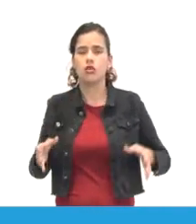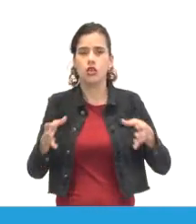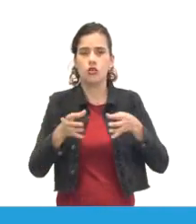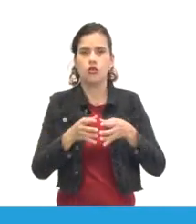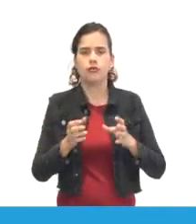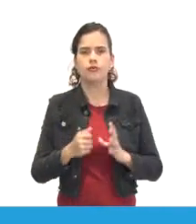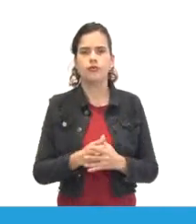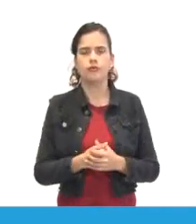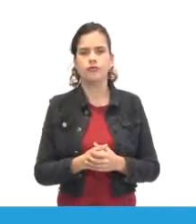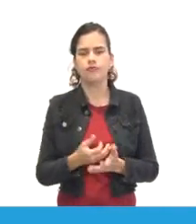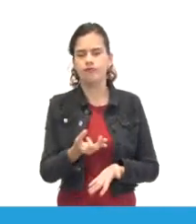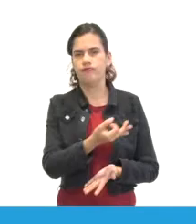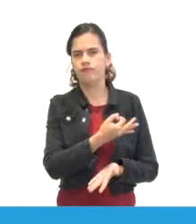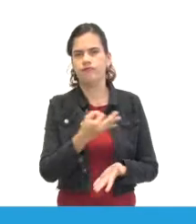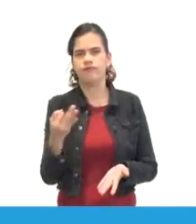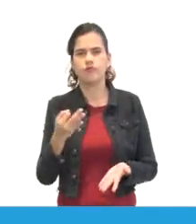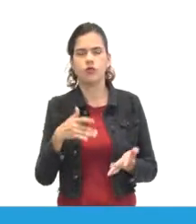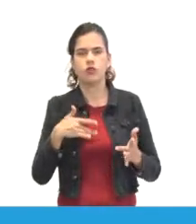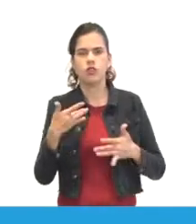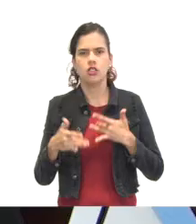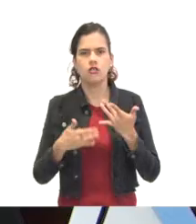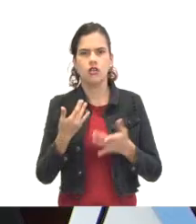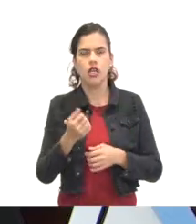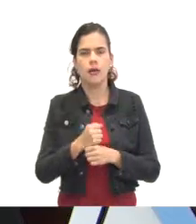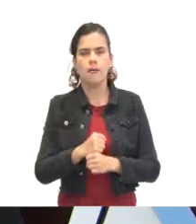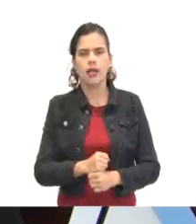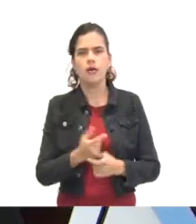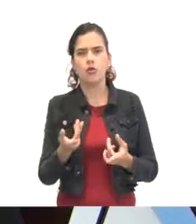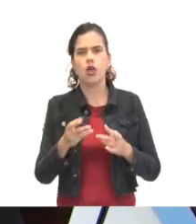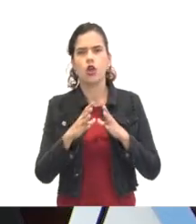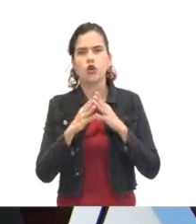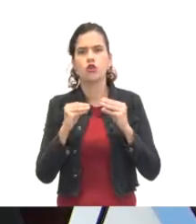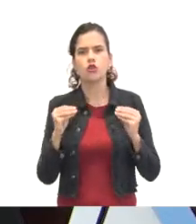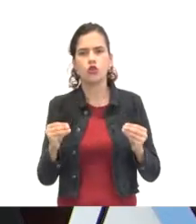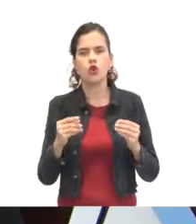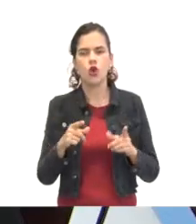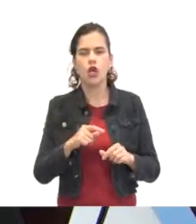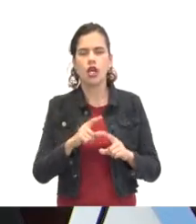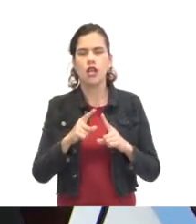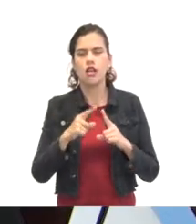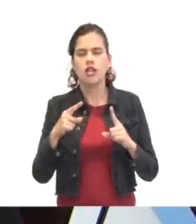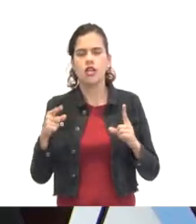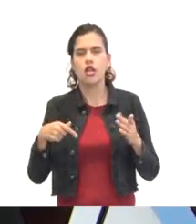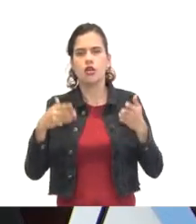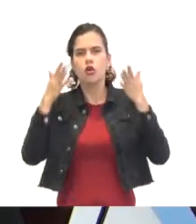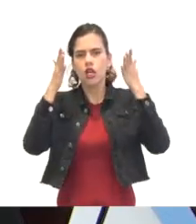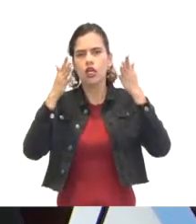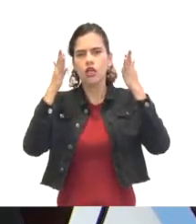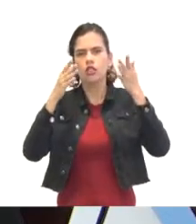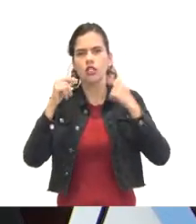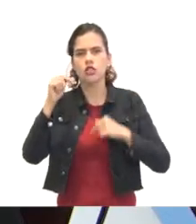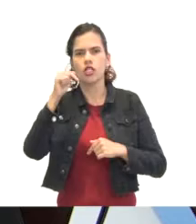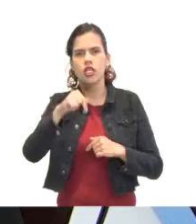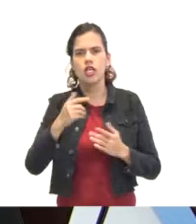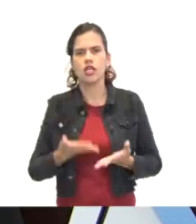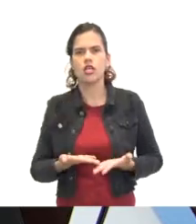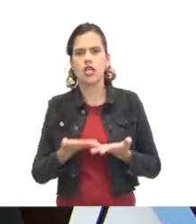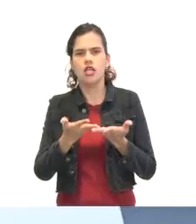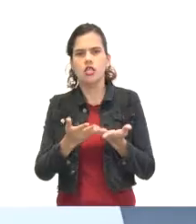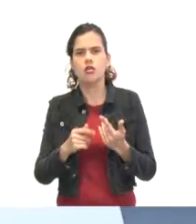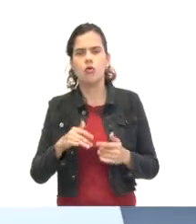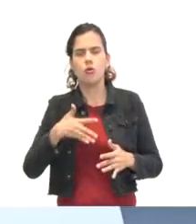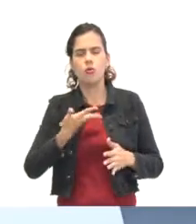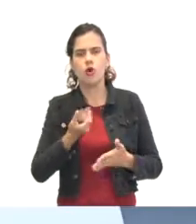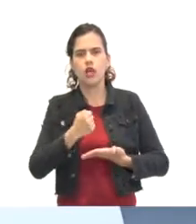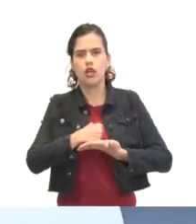reunión. Excelentes actividades, esperemos que con toda la disposición y con las orientaciones que desde aquí les proporcionamos les